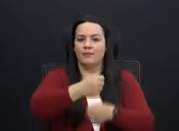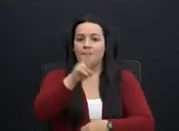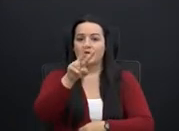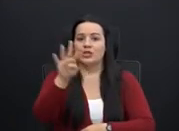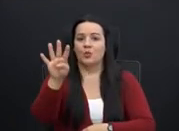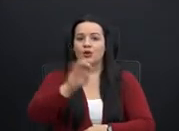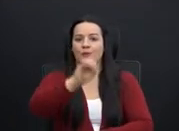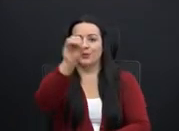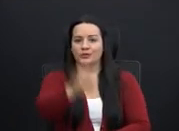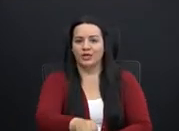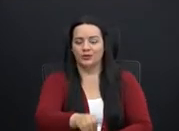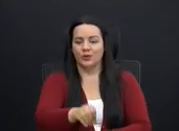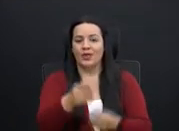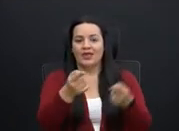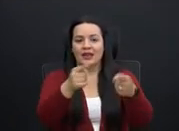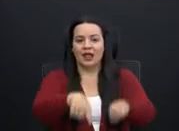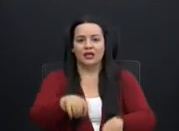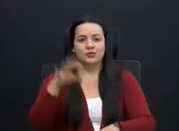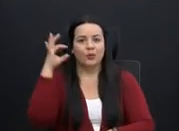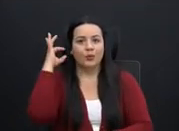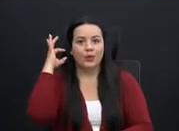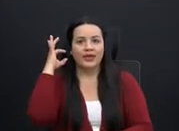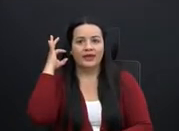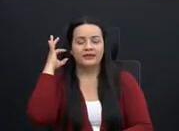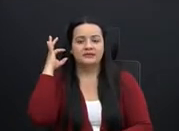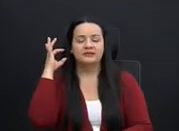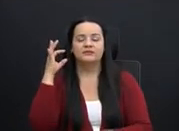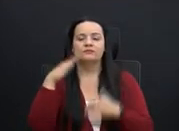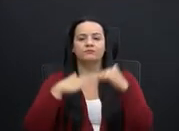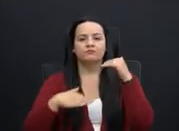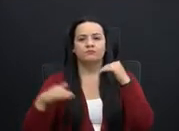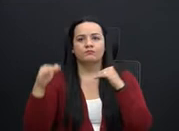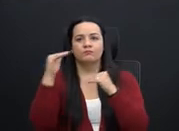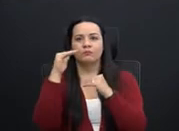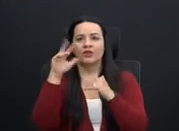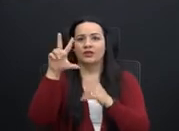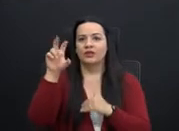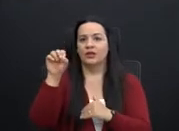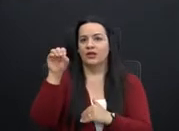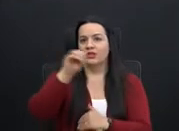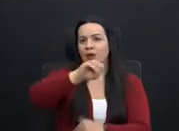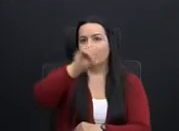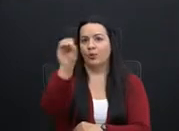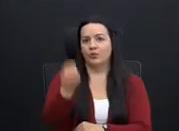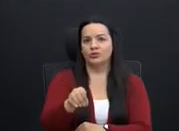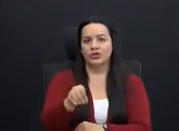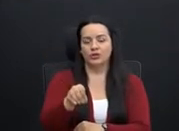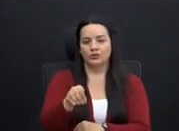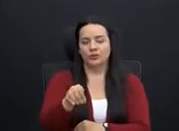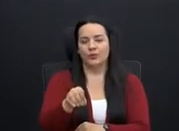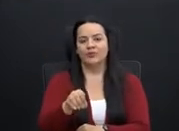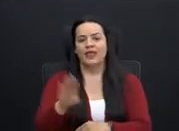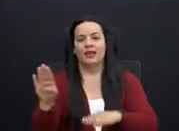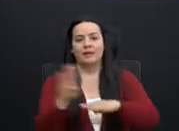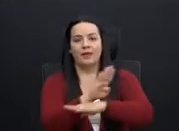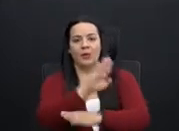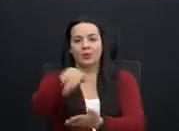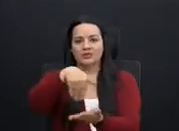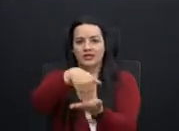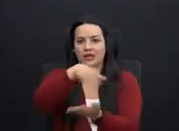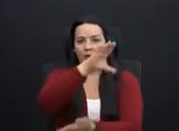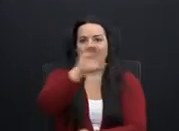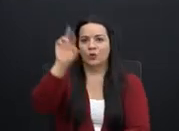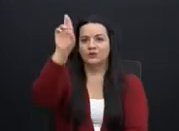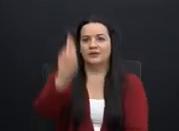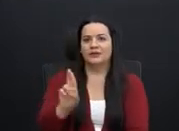y en el caso de las mujeres ya anda por encima del 30%. El Banco Central de Costa